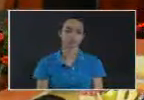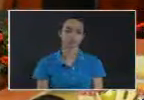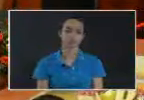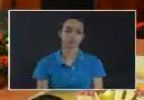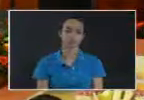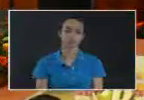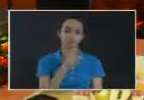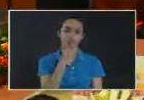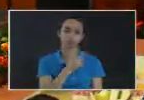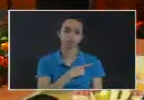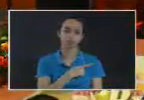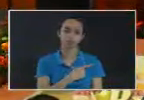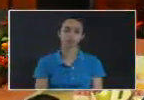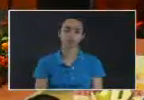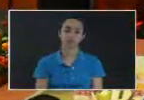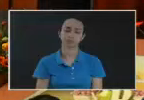Hermano,